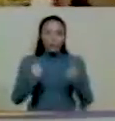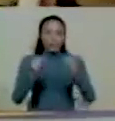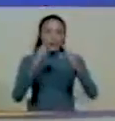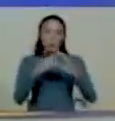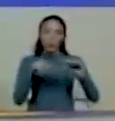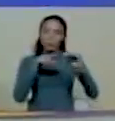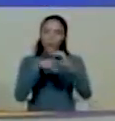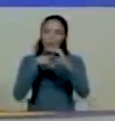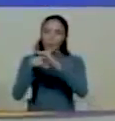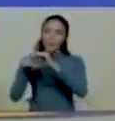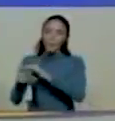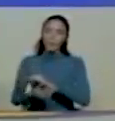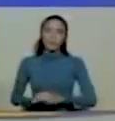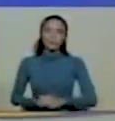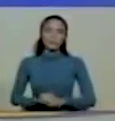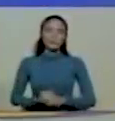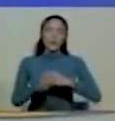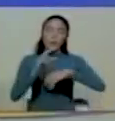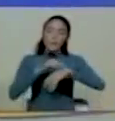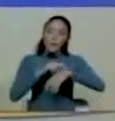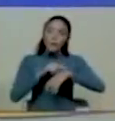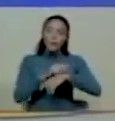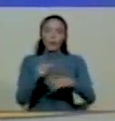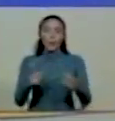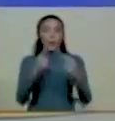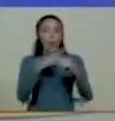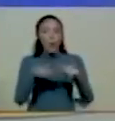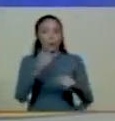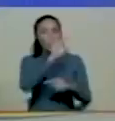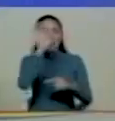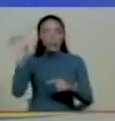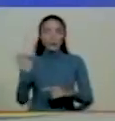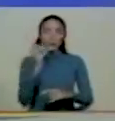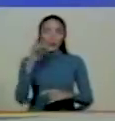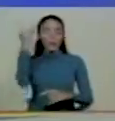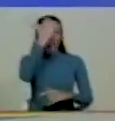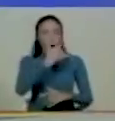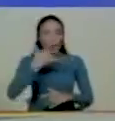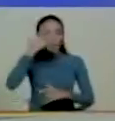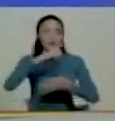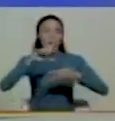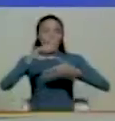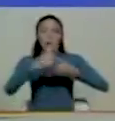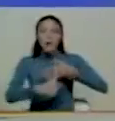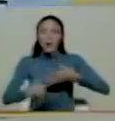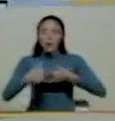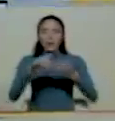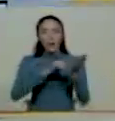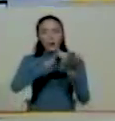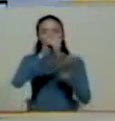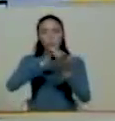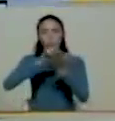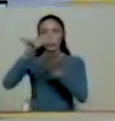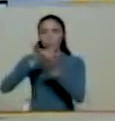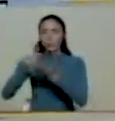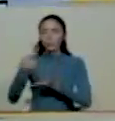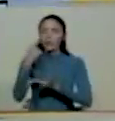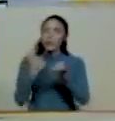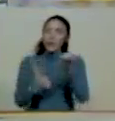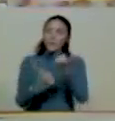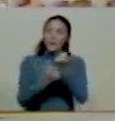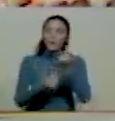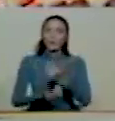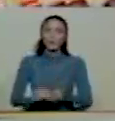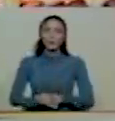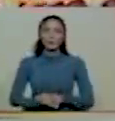Para que podamos llevar médicos y médicas de Venezuela a África, a América Latina, en una gran jornada de solidaridad